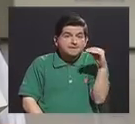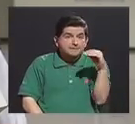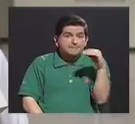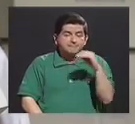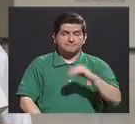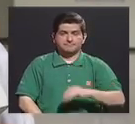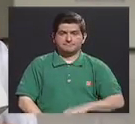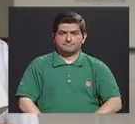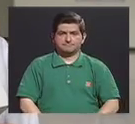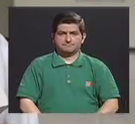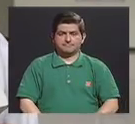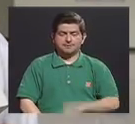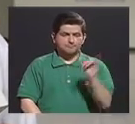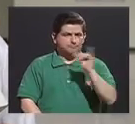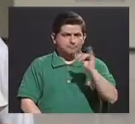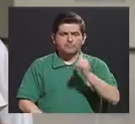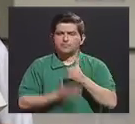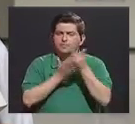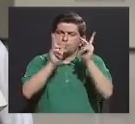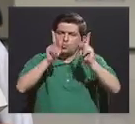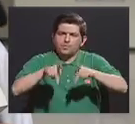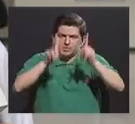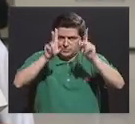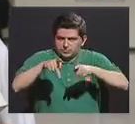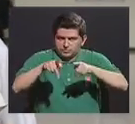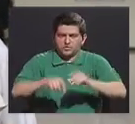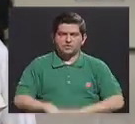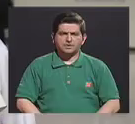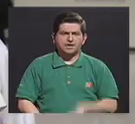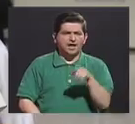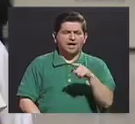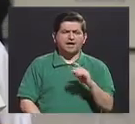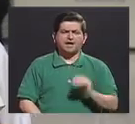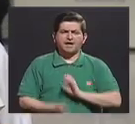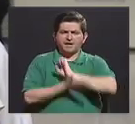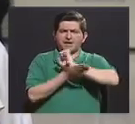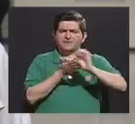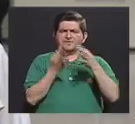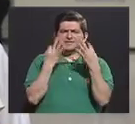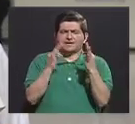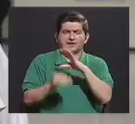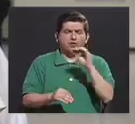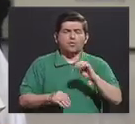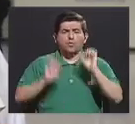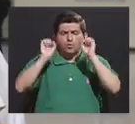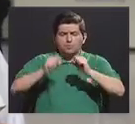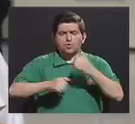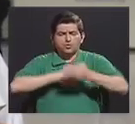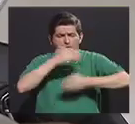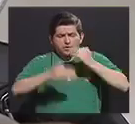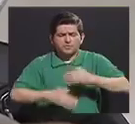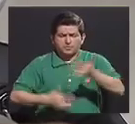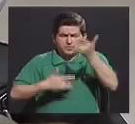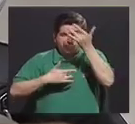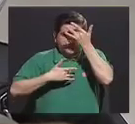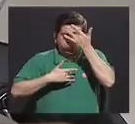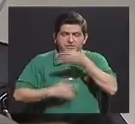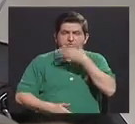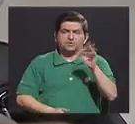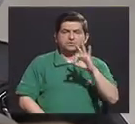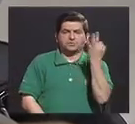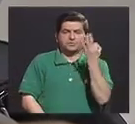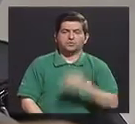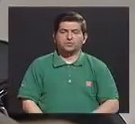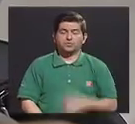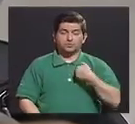este también ayudar a las personas a Cómo prevenir o cómo llevar la enfermedad mejor me